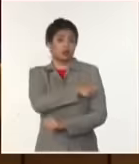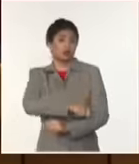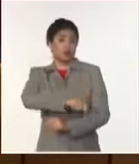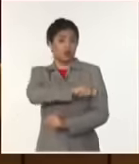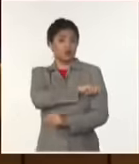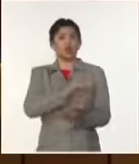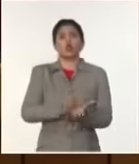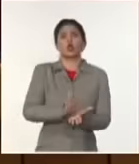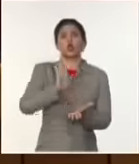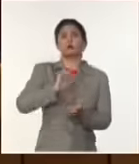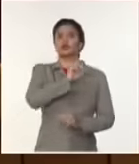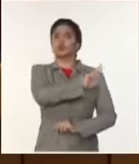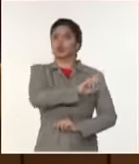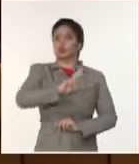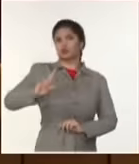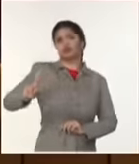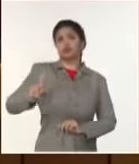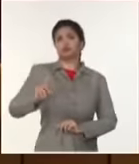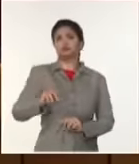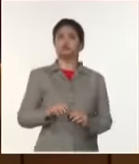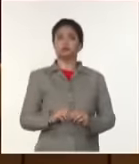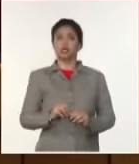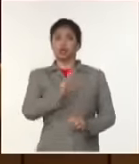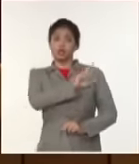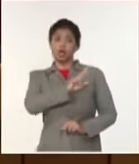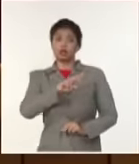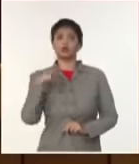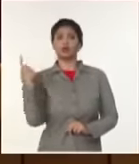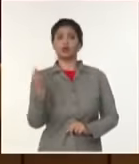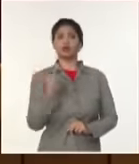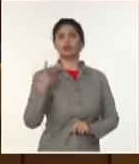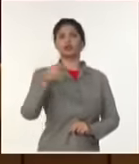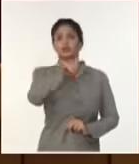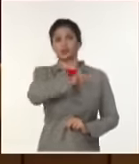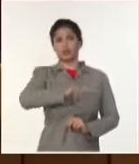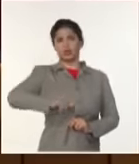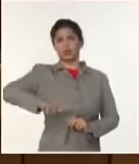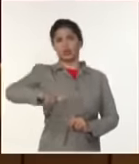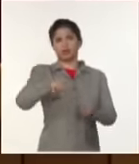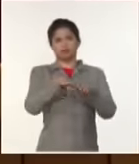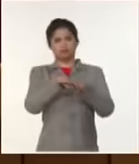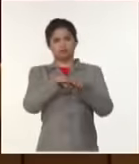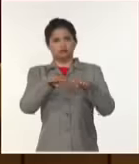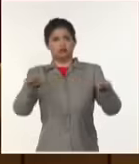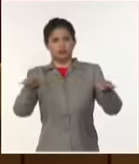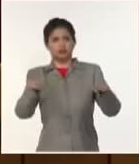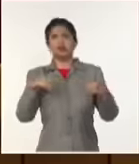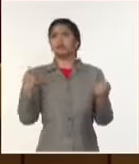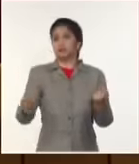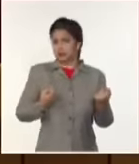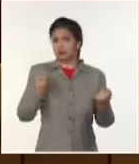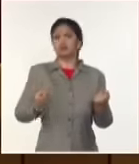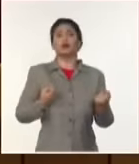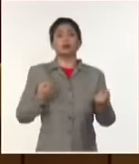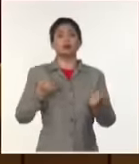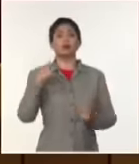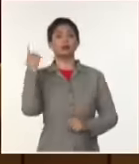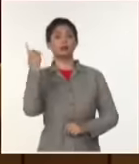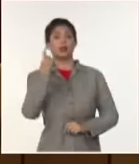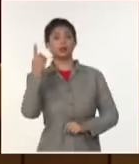revolución de los humildes, por los humildes y para los humildes, batallará para que todos podamos